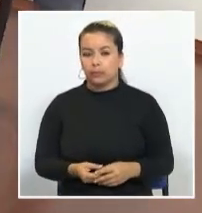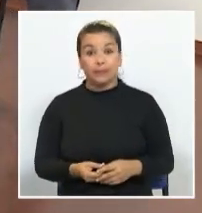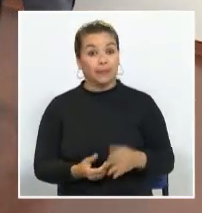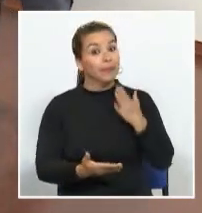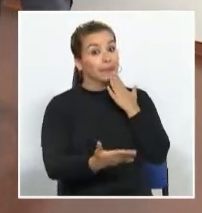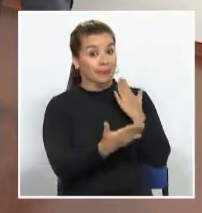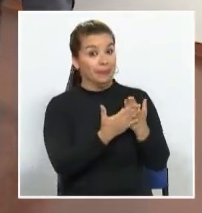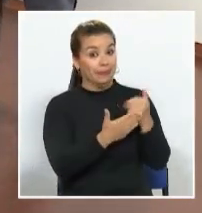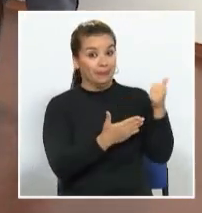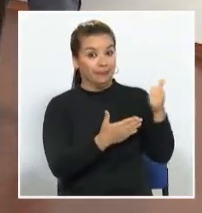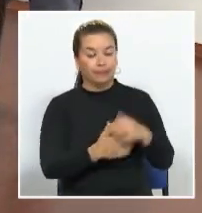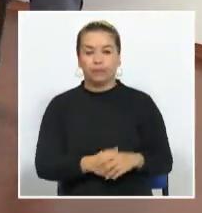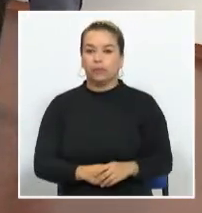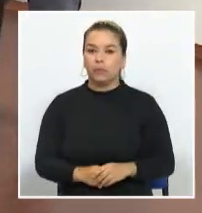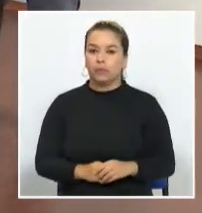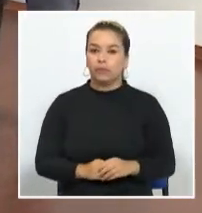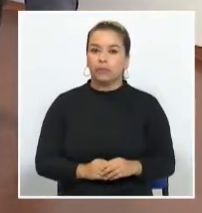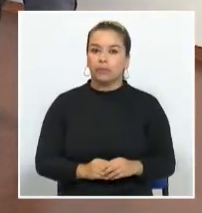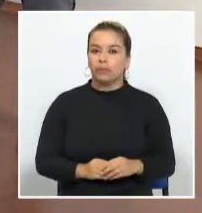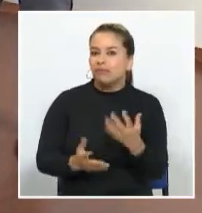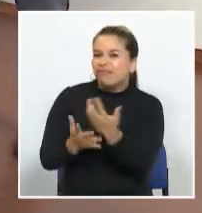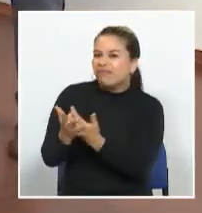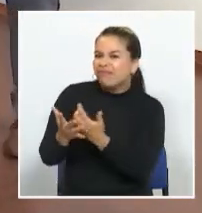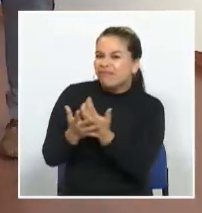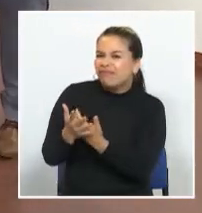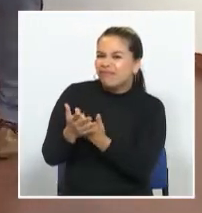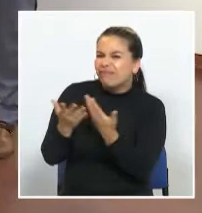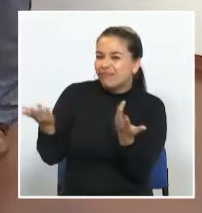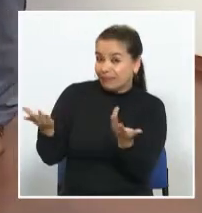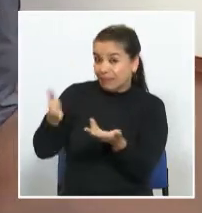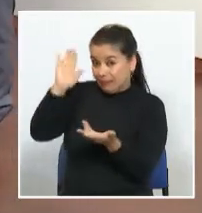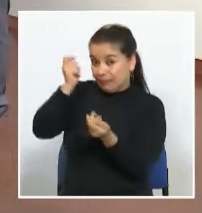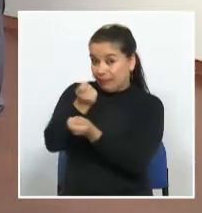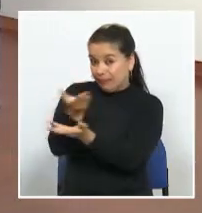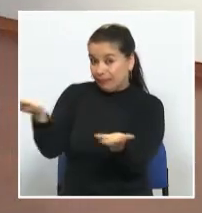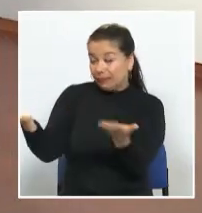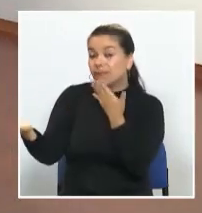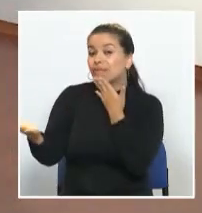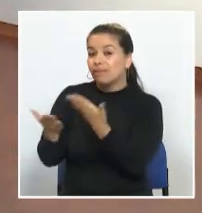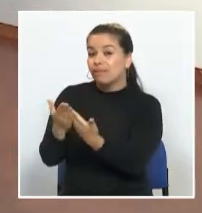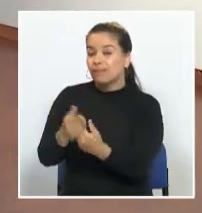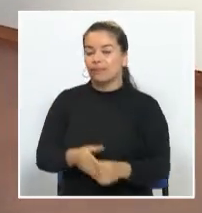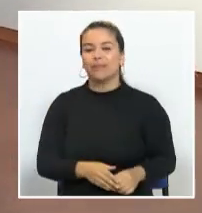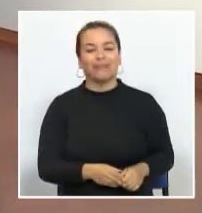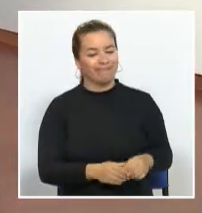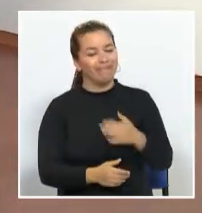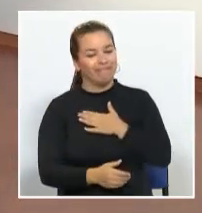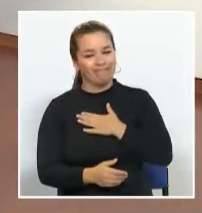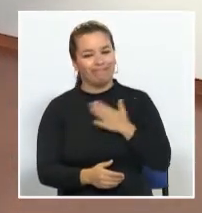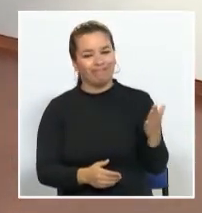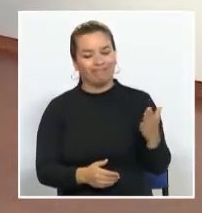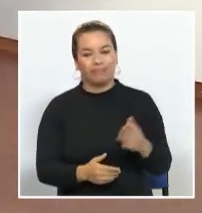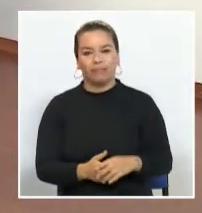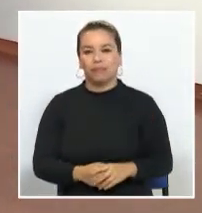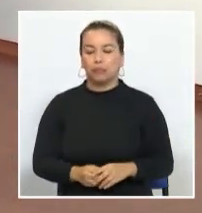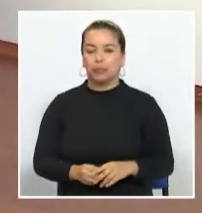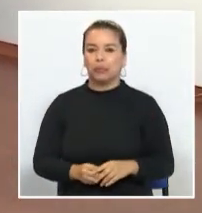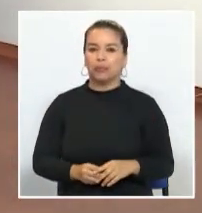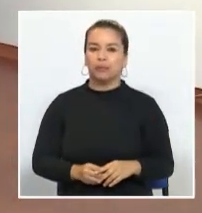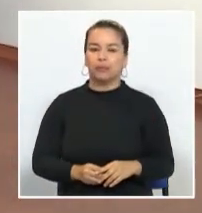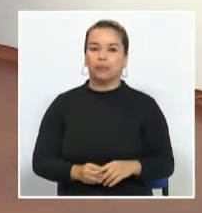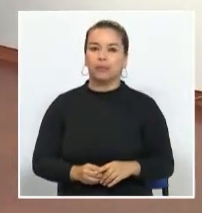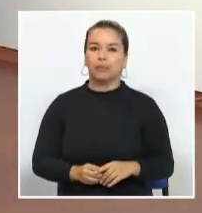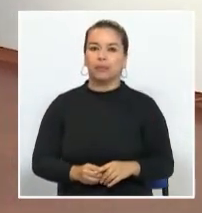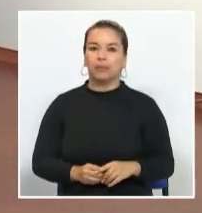gracias. Doctor, a ver qué me aconseja, doctor. Que Dios lo bendiga. Muchas gracias, doctor Santiago. Muchas gracias doctor, a usted, Blanca. Muchas gracias, que lo bendiga.